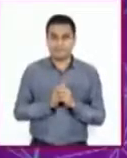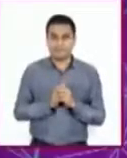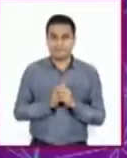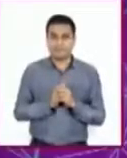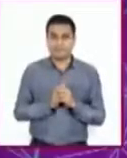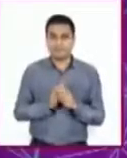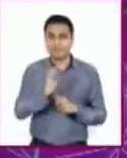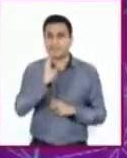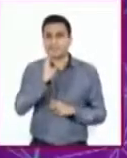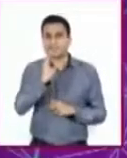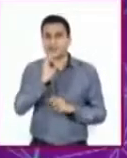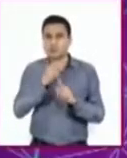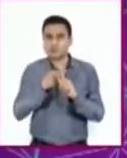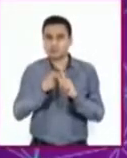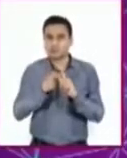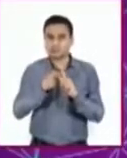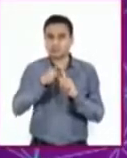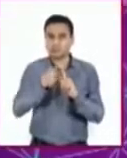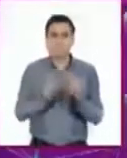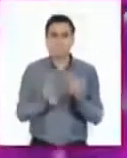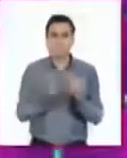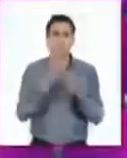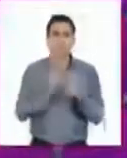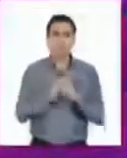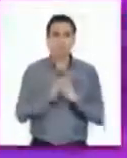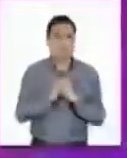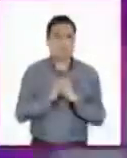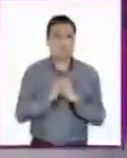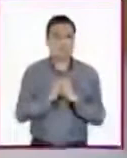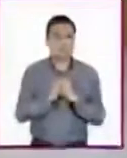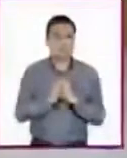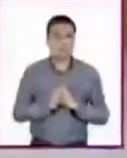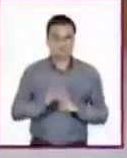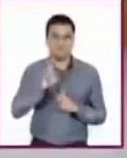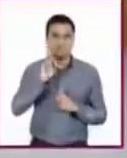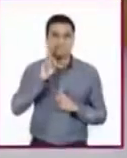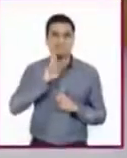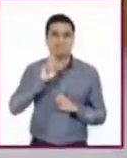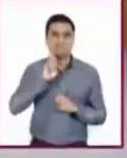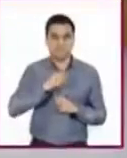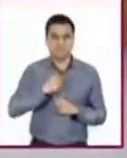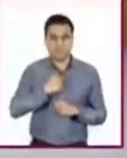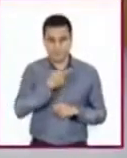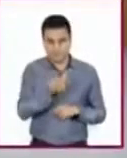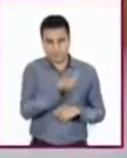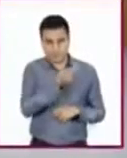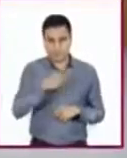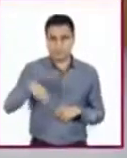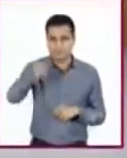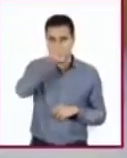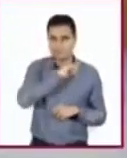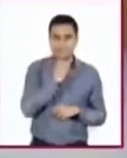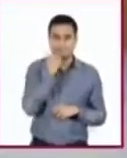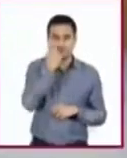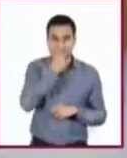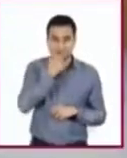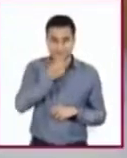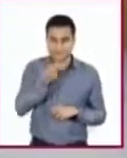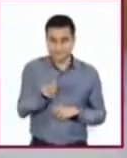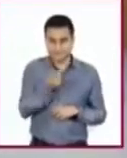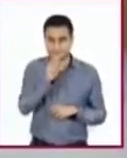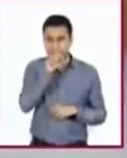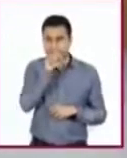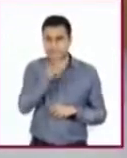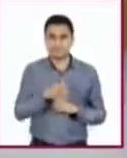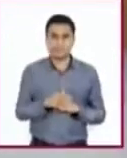en cada uno de los refrigeradores? Leslie, te pregunto, y también a las alumnas y alumnos que nos ven, ¿qué